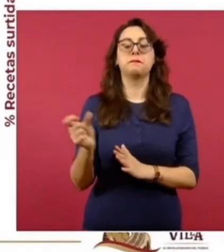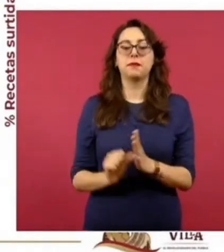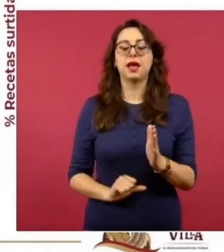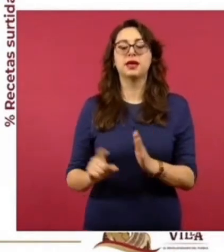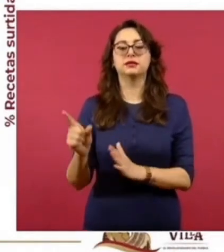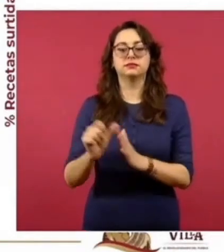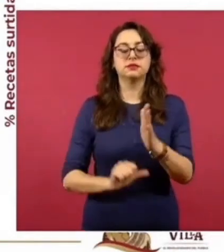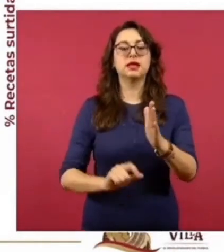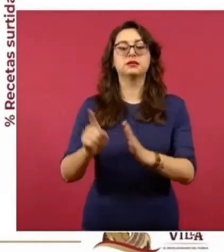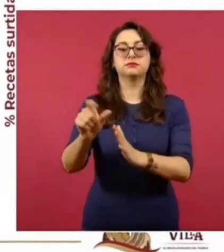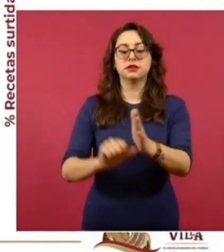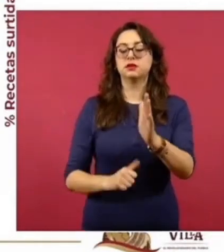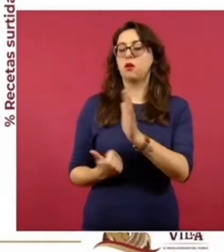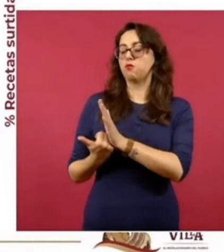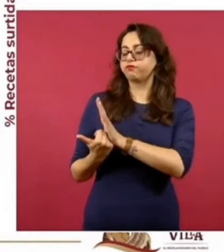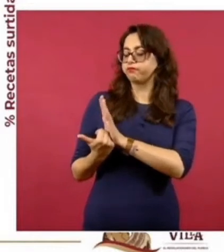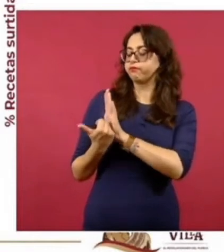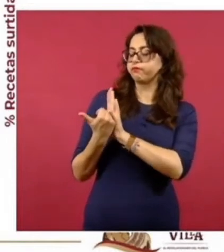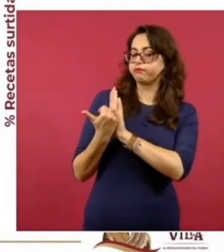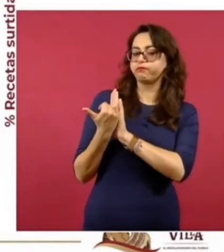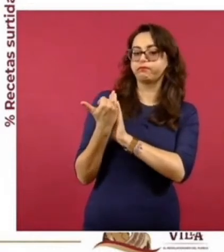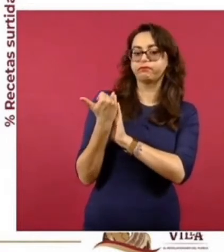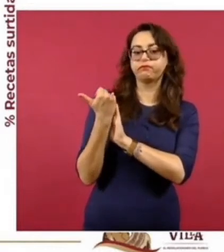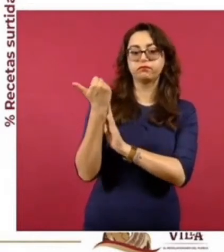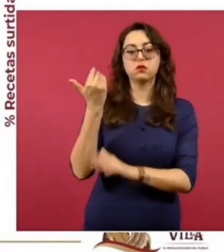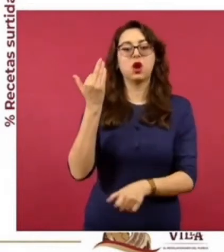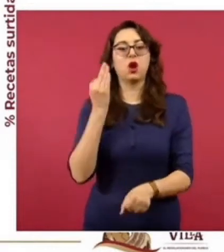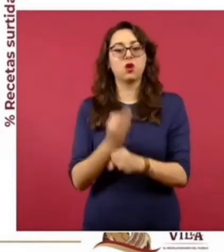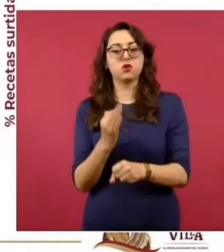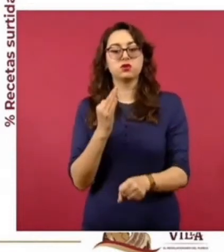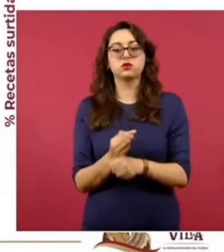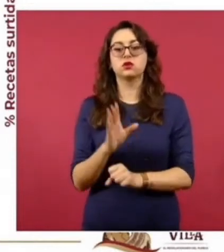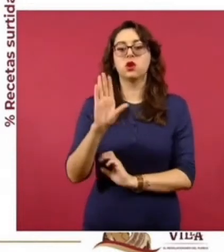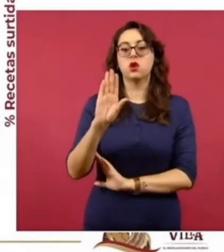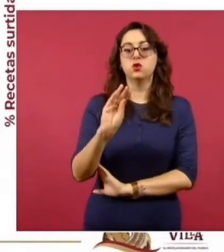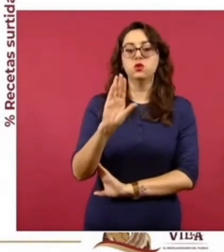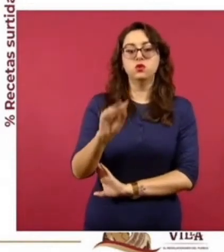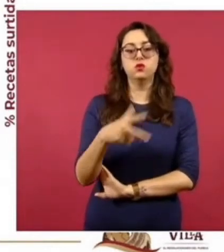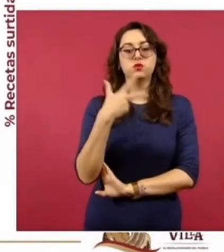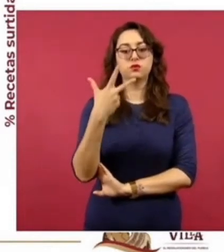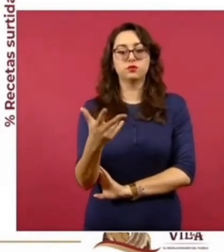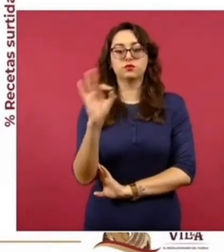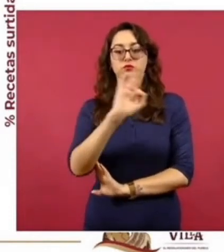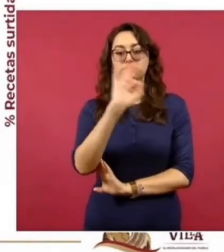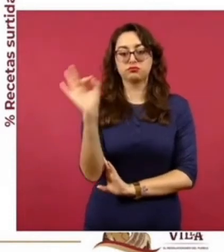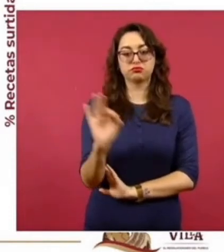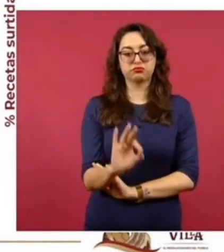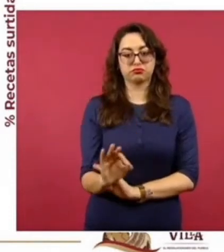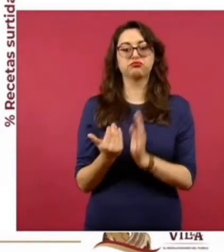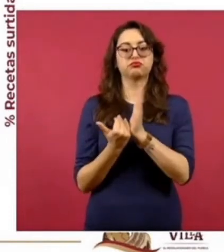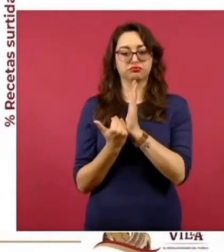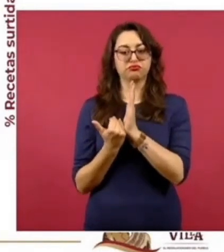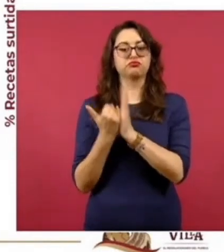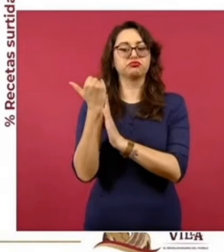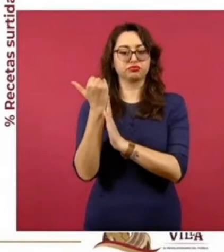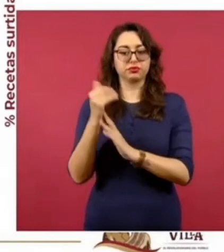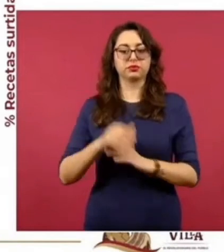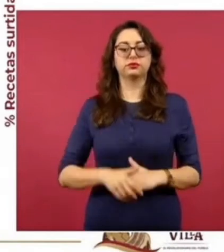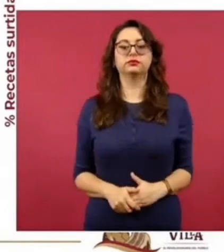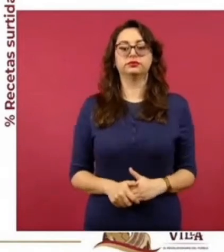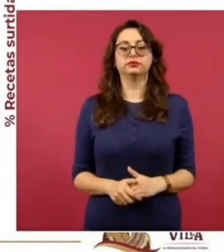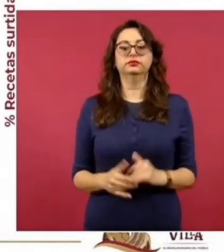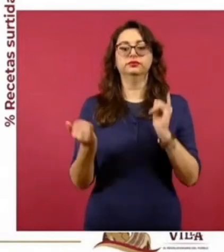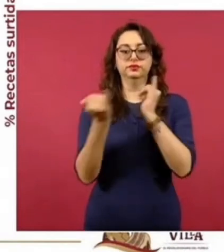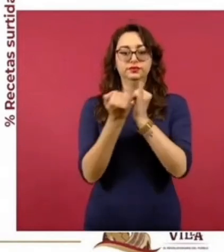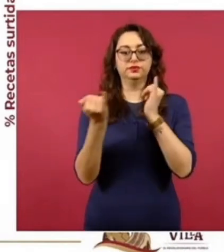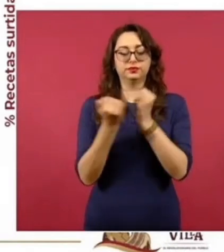cómo fue incrementando hasta llegar hoy a un 98%. Y en la parte de las barras, el número de millones